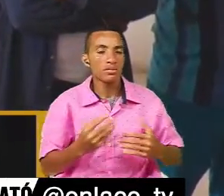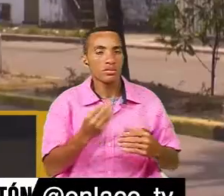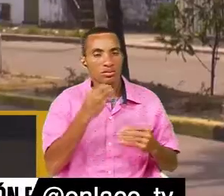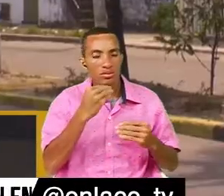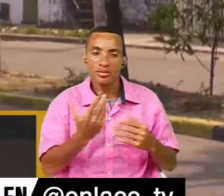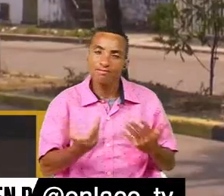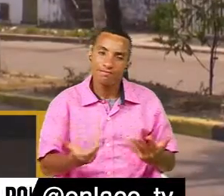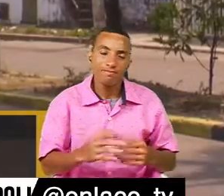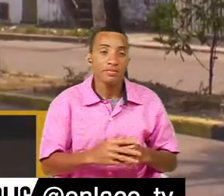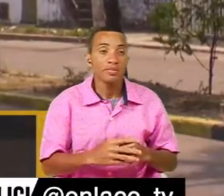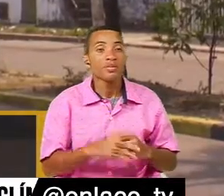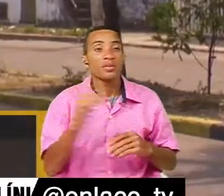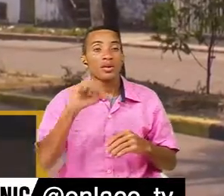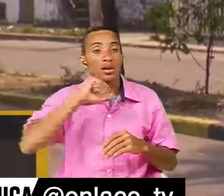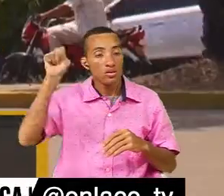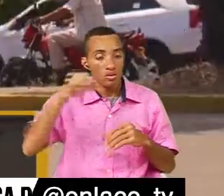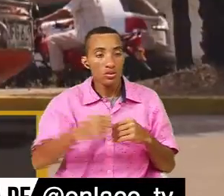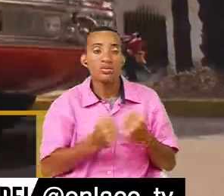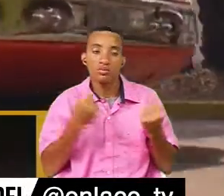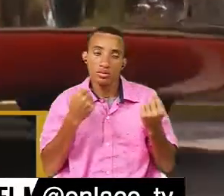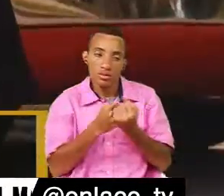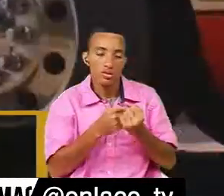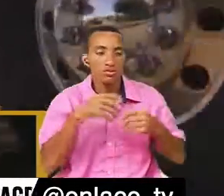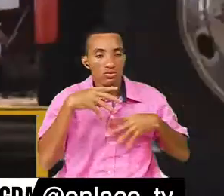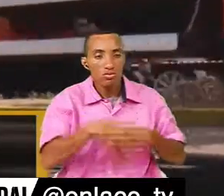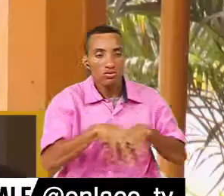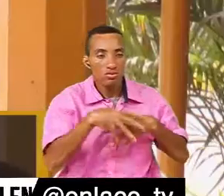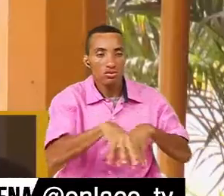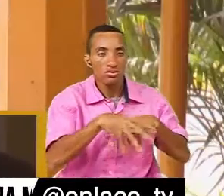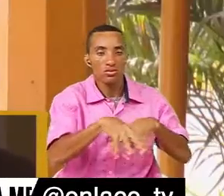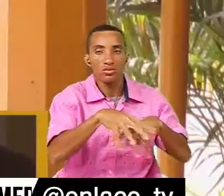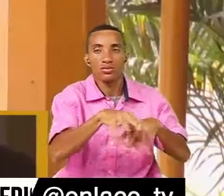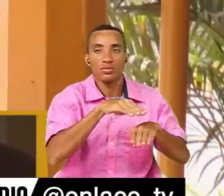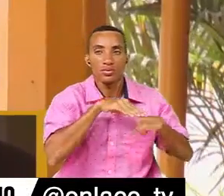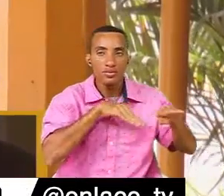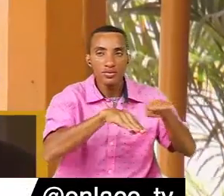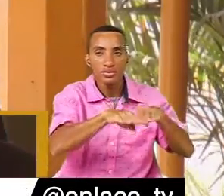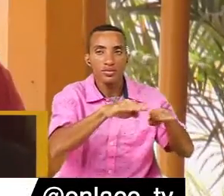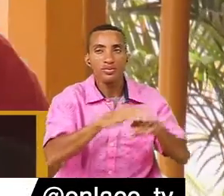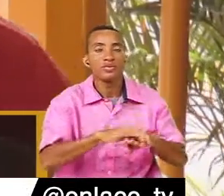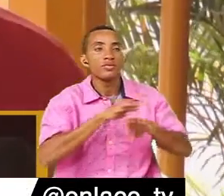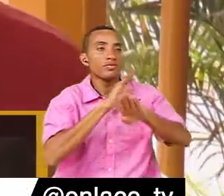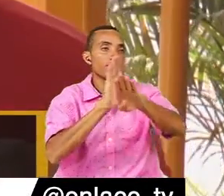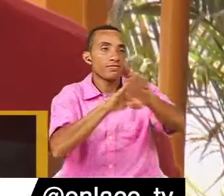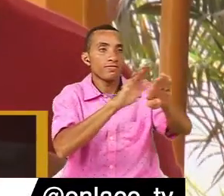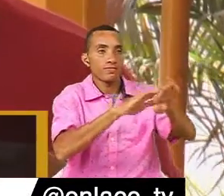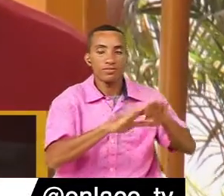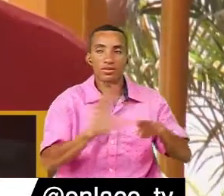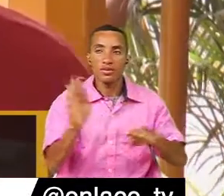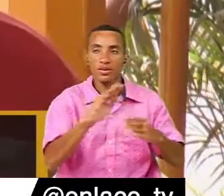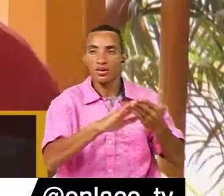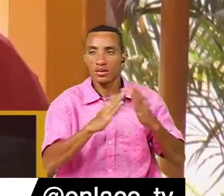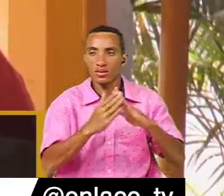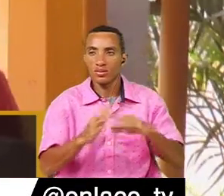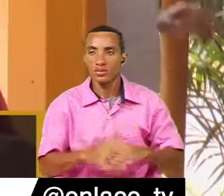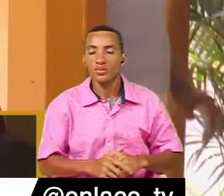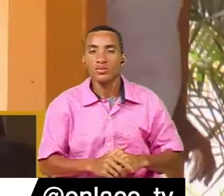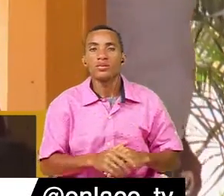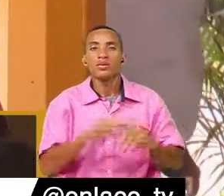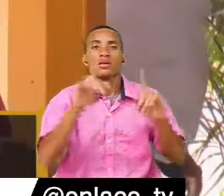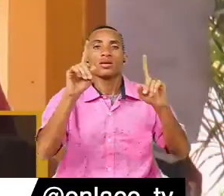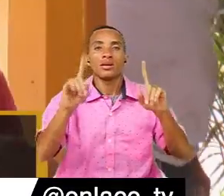humanos para efectuar una caravana por diferentes vías de la ciudad. Es para llevarle el mensaje a la comunidad, y